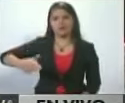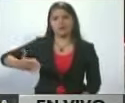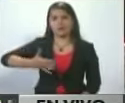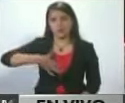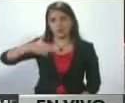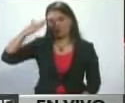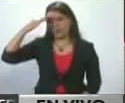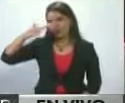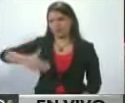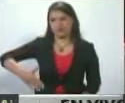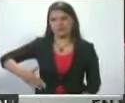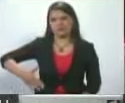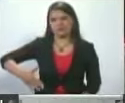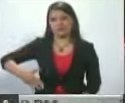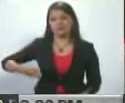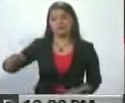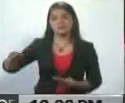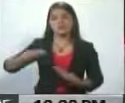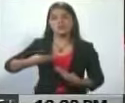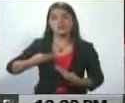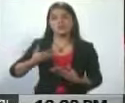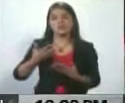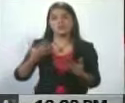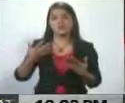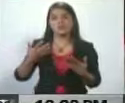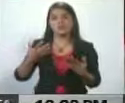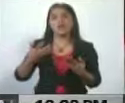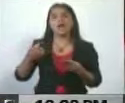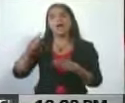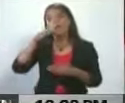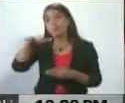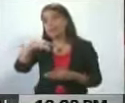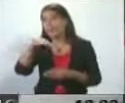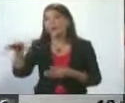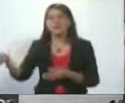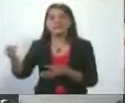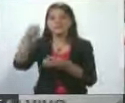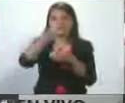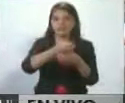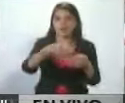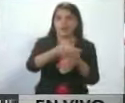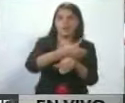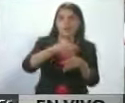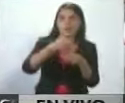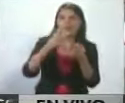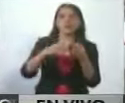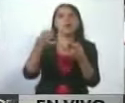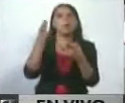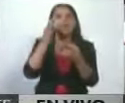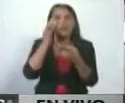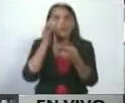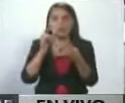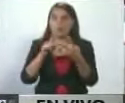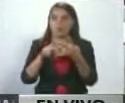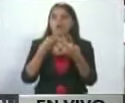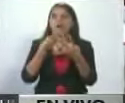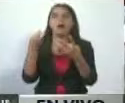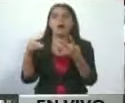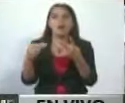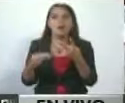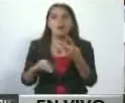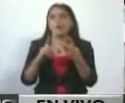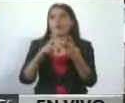comandante, nos dejó en el poder al pueblo, al campesino, a la mujer, al joven, al trabajador,